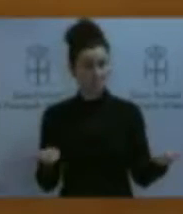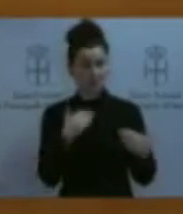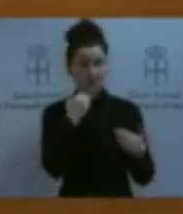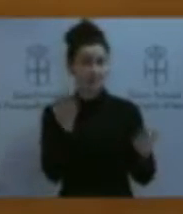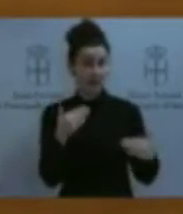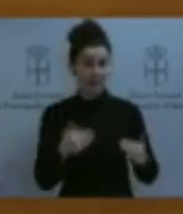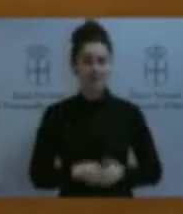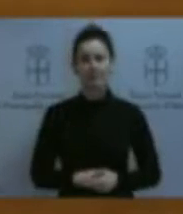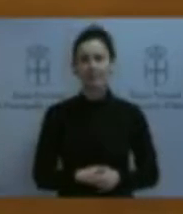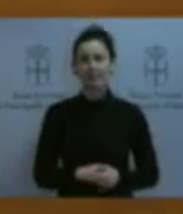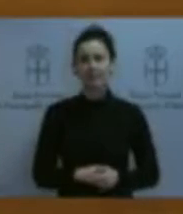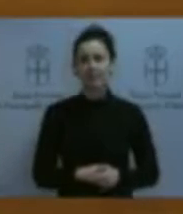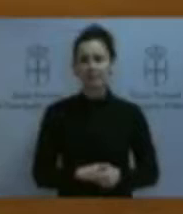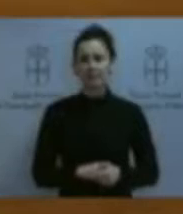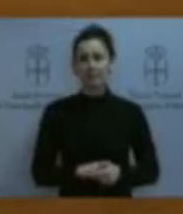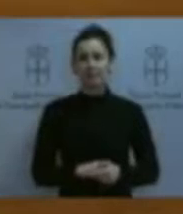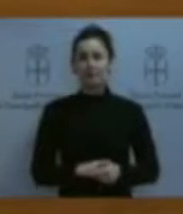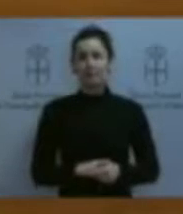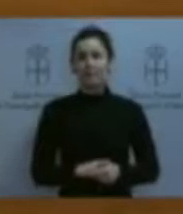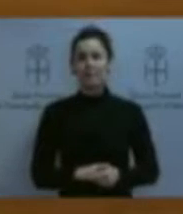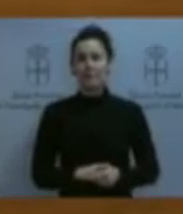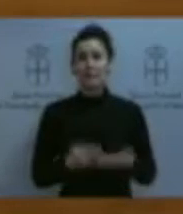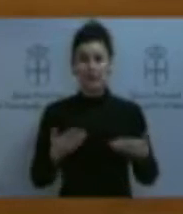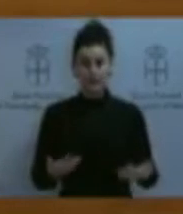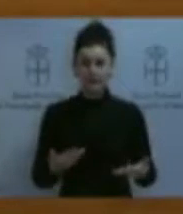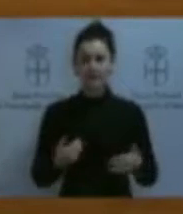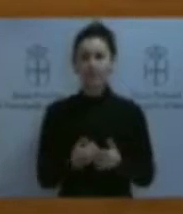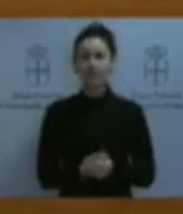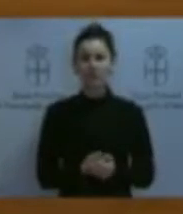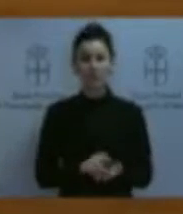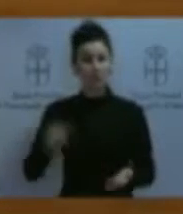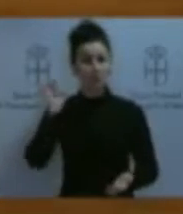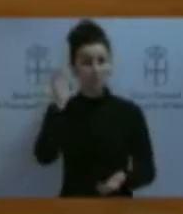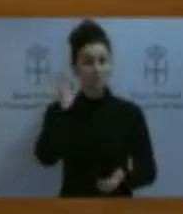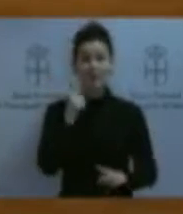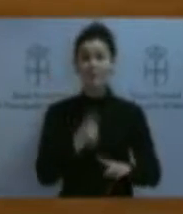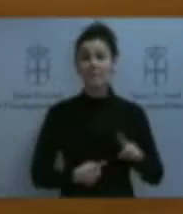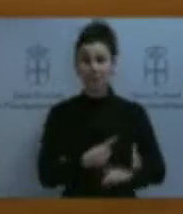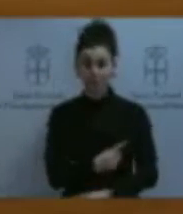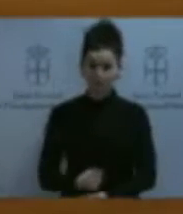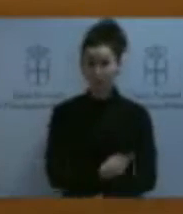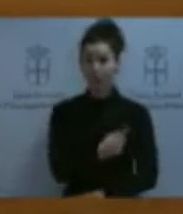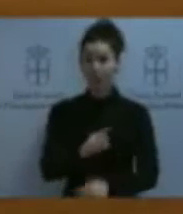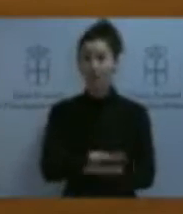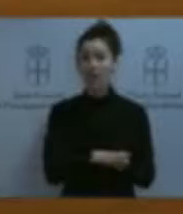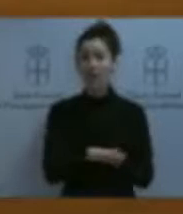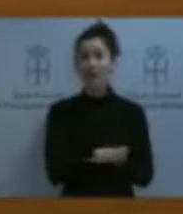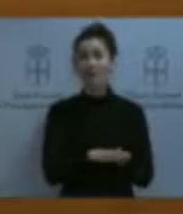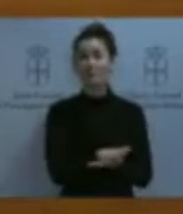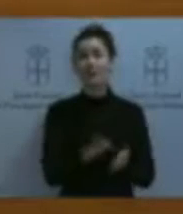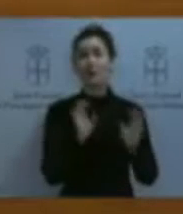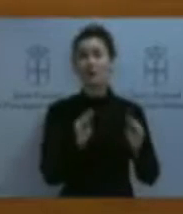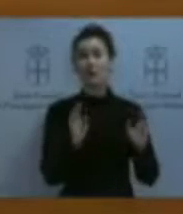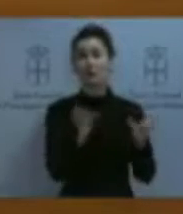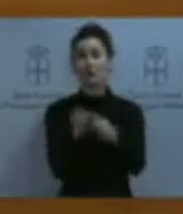¿Por qué se destinó en la propia ponencia media hora para hablar del Consejo de Comunidades Asturianas, de cómo iba a ser la representación de los partidos, de cuántos puestos iban a